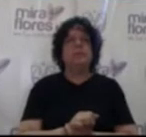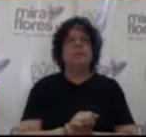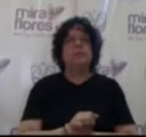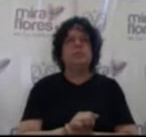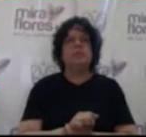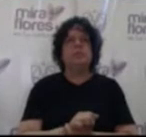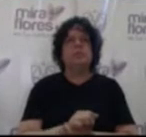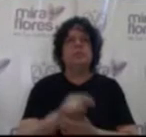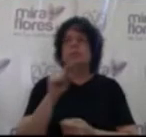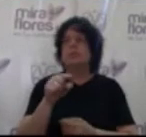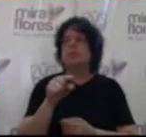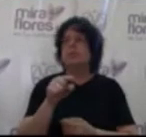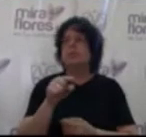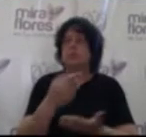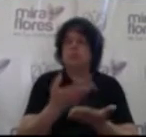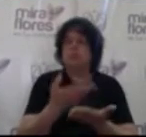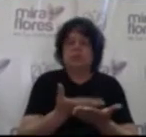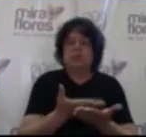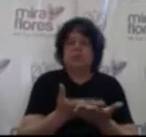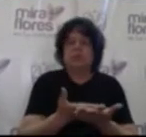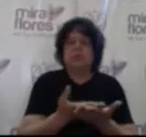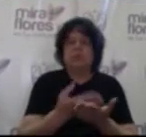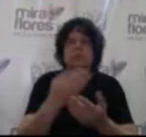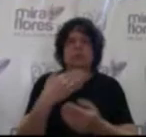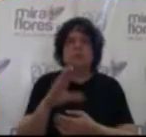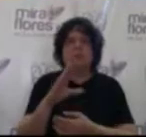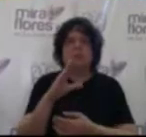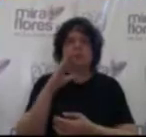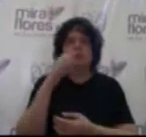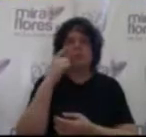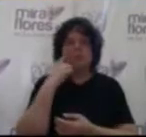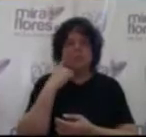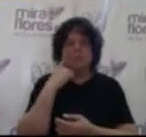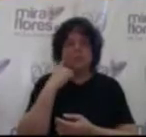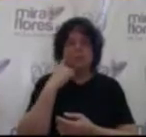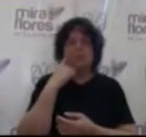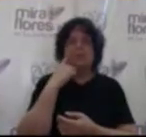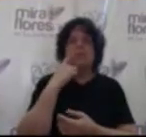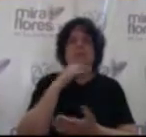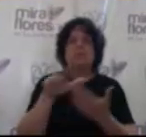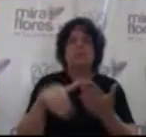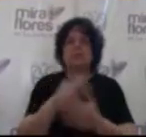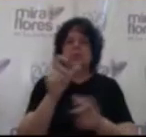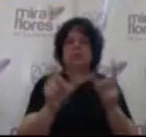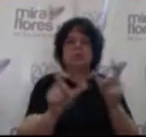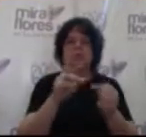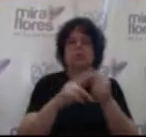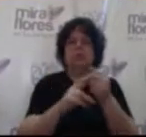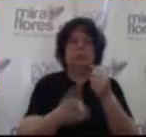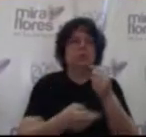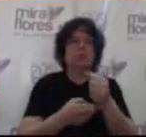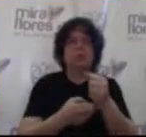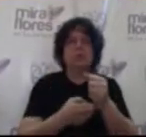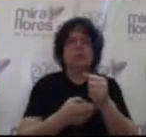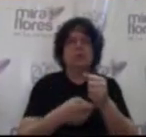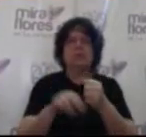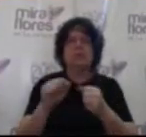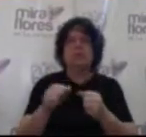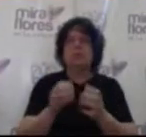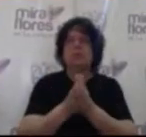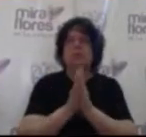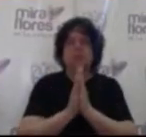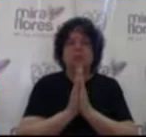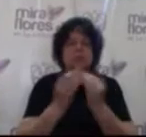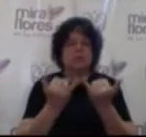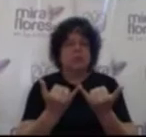esta propuesta ha sido también puesta en conocimiento de los señores y señoras regidores, y yo les